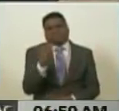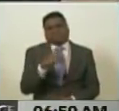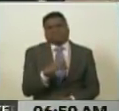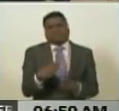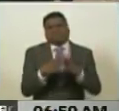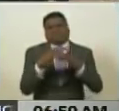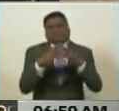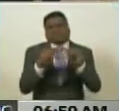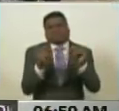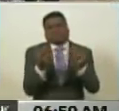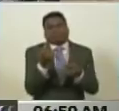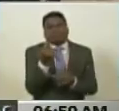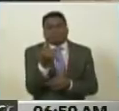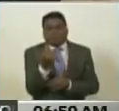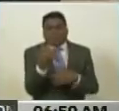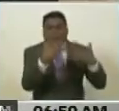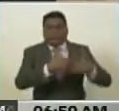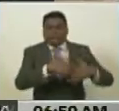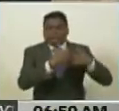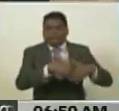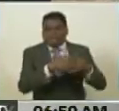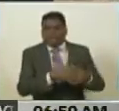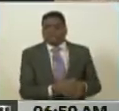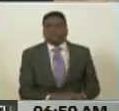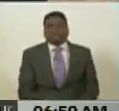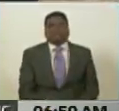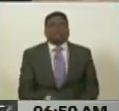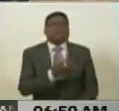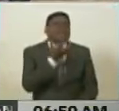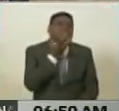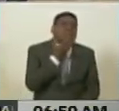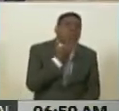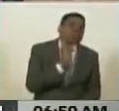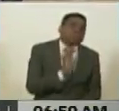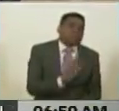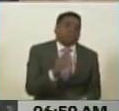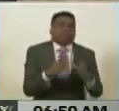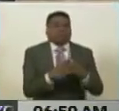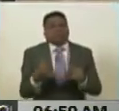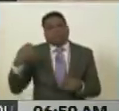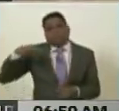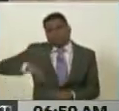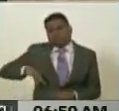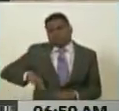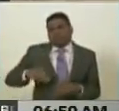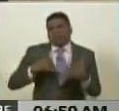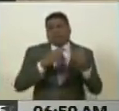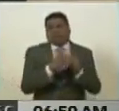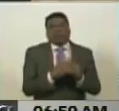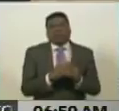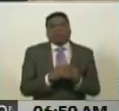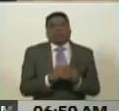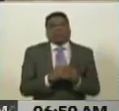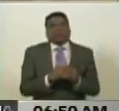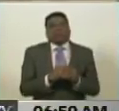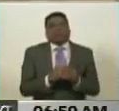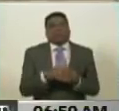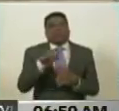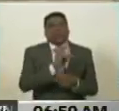estructuras de costo de las empresas, el costo de lo que es la remuneración de los trabajadores y las trabajadoras no es directamente proporcional a lo que se